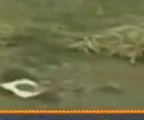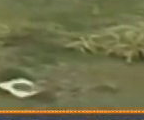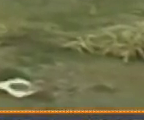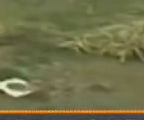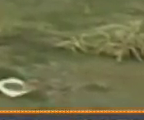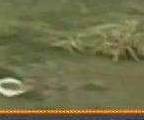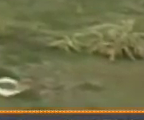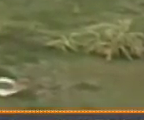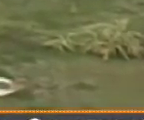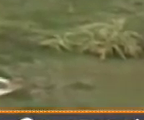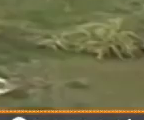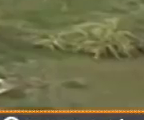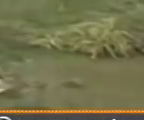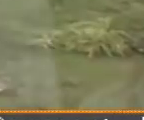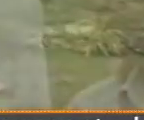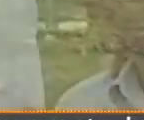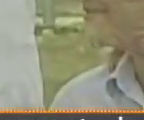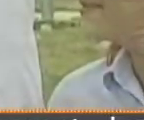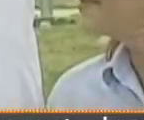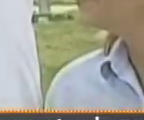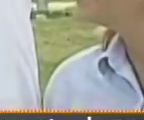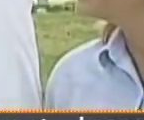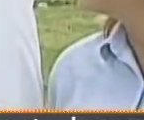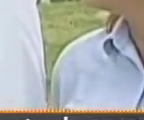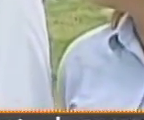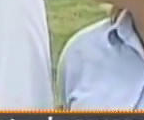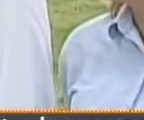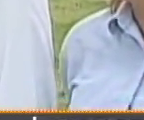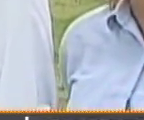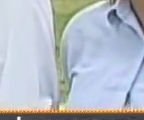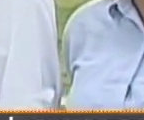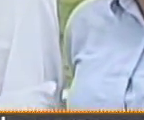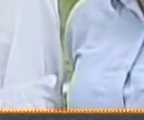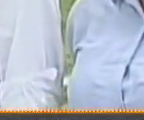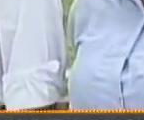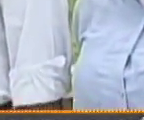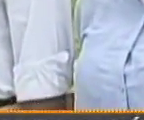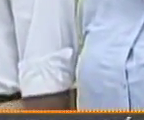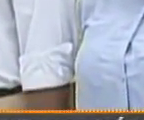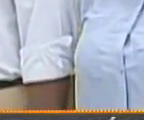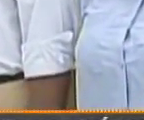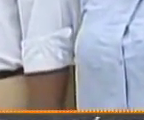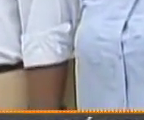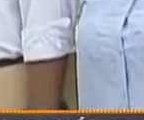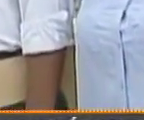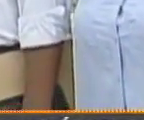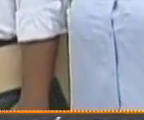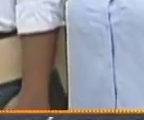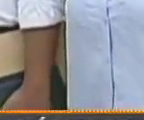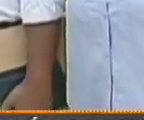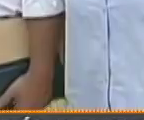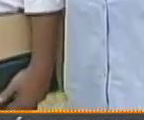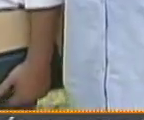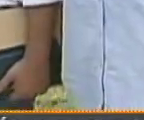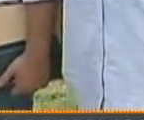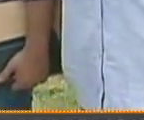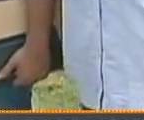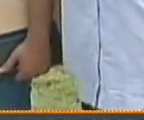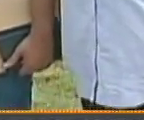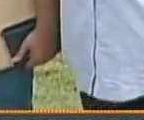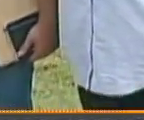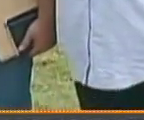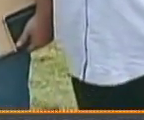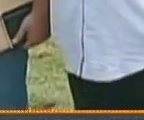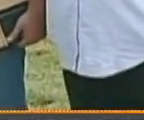Ecosocialismo, Ambiente, compañero de la Juventud, ministro de Transporte, Hipólito Abreu, la jefa